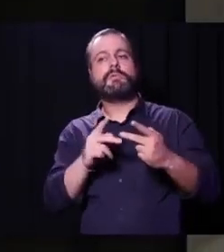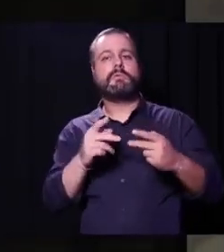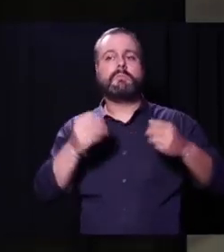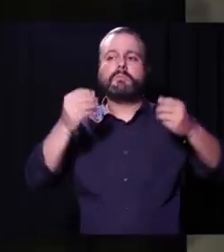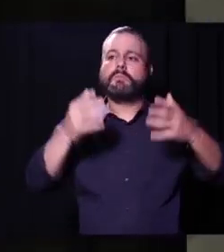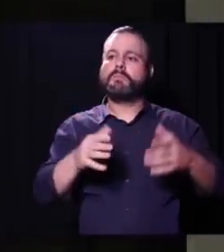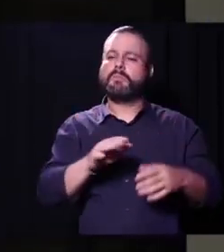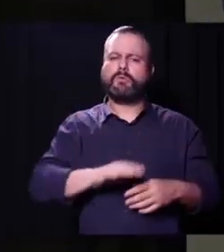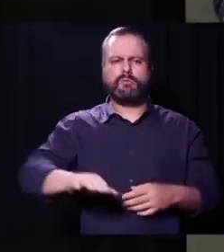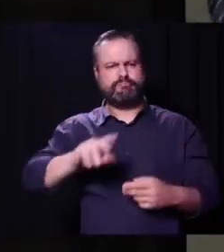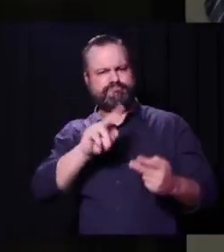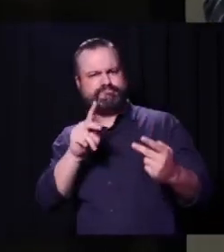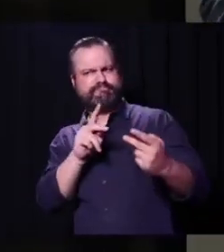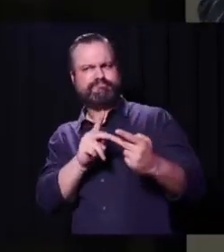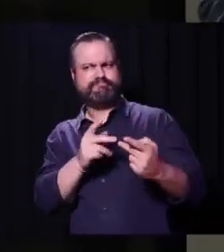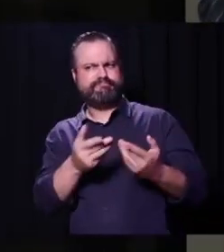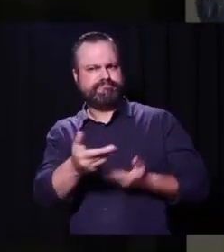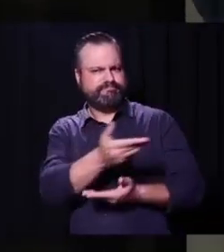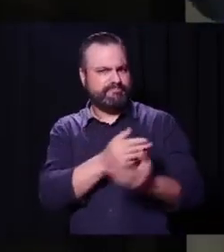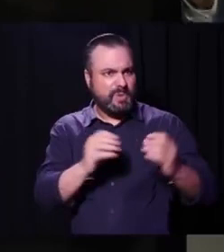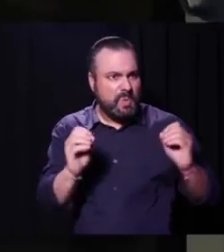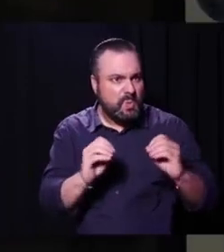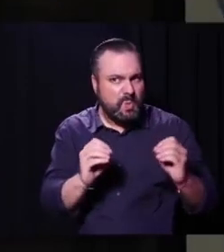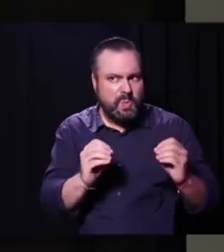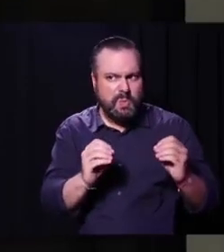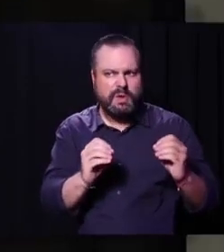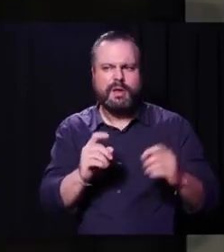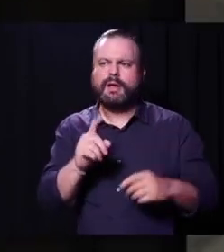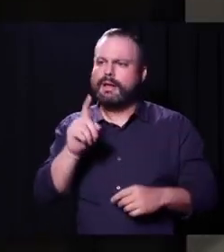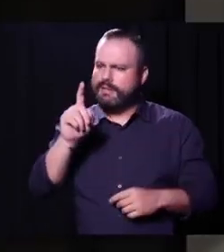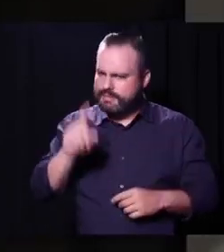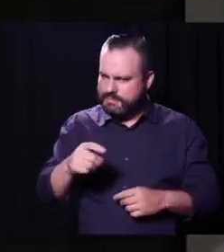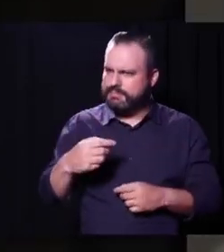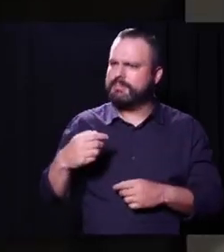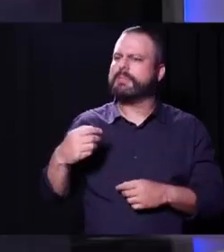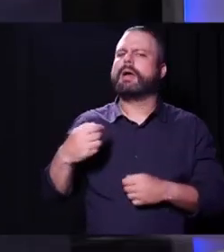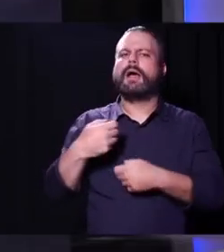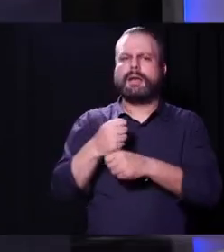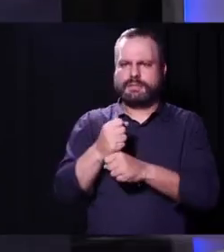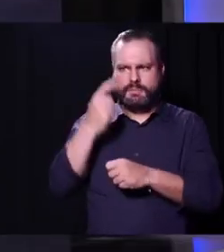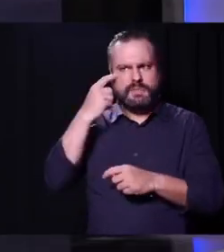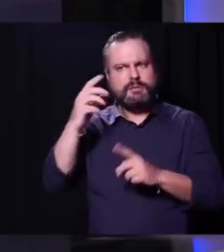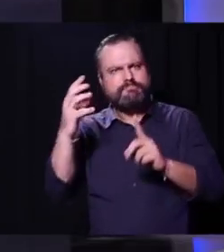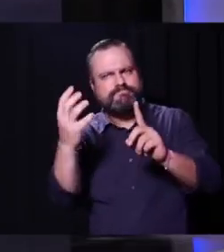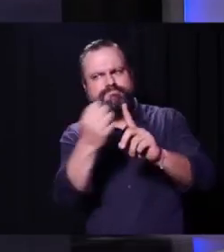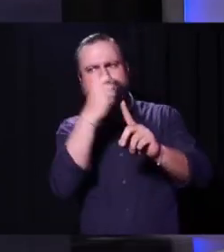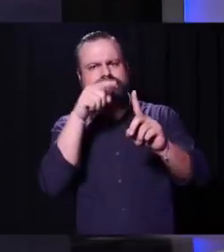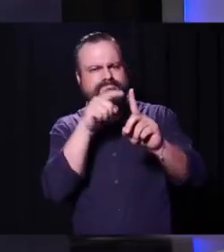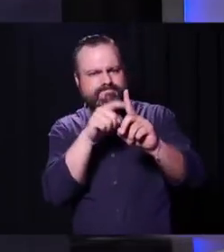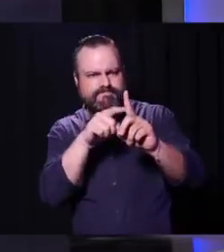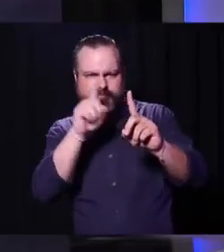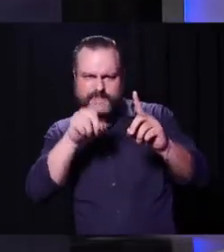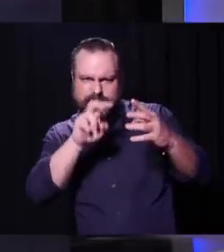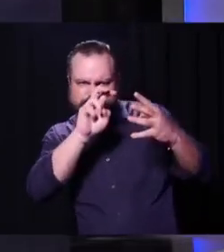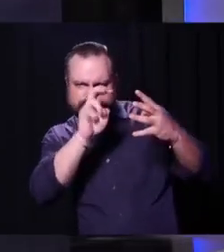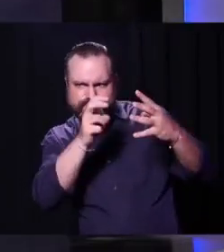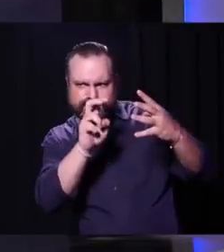que no existe en Panamá ese instituto. De eso es lo que tenemos que hablar nosotros. Pero todo eso que hemos